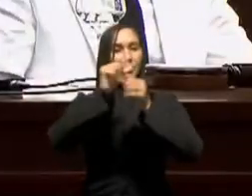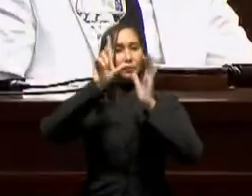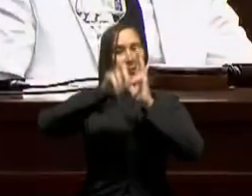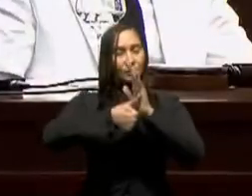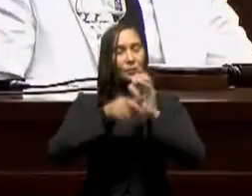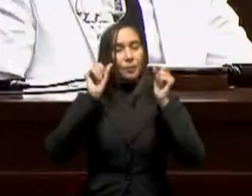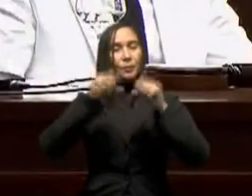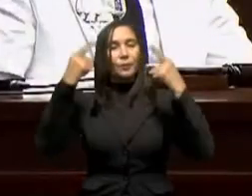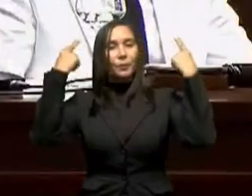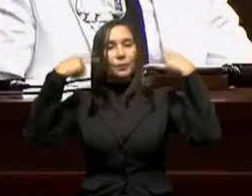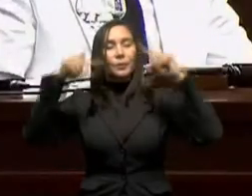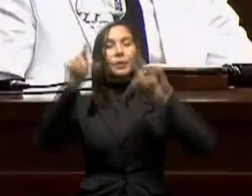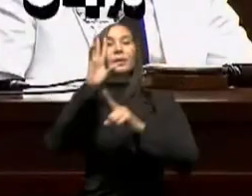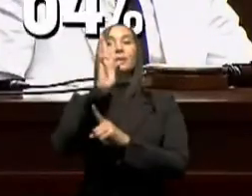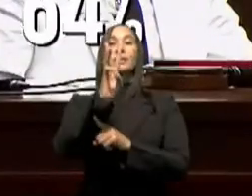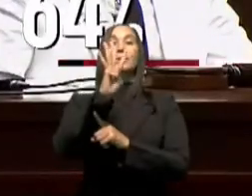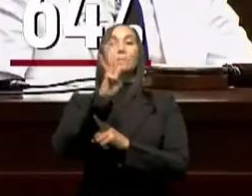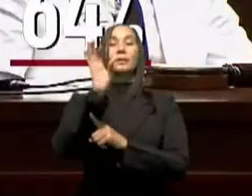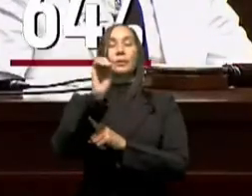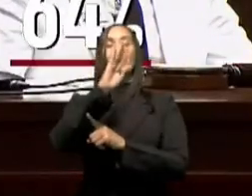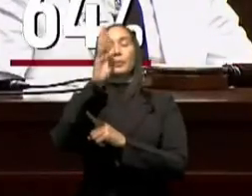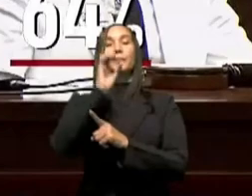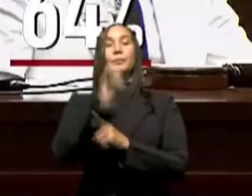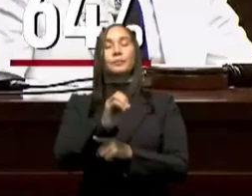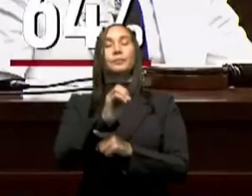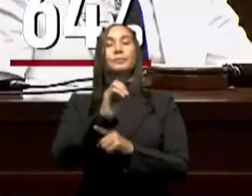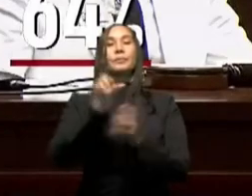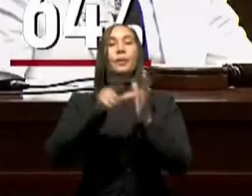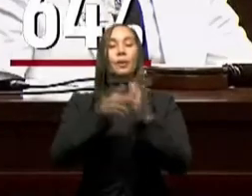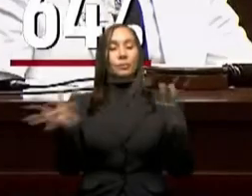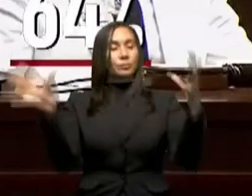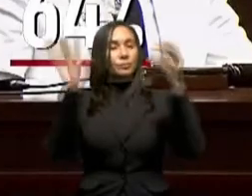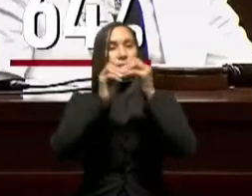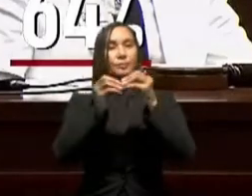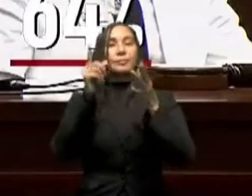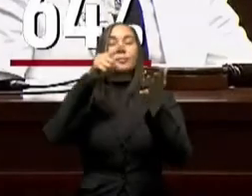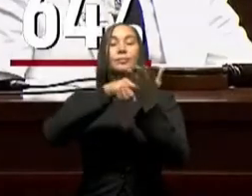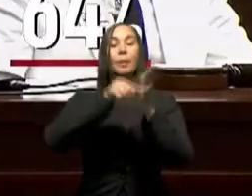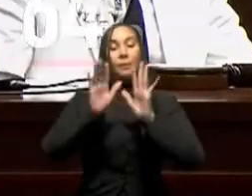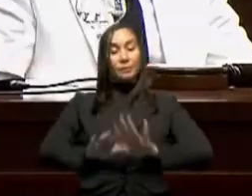después hemos conseguido pasar al 64%